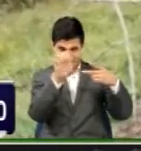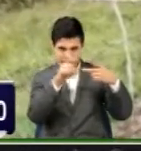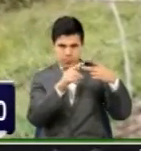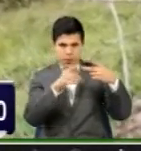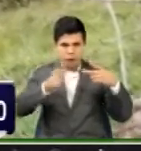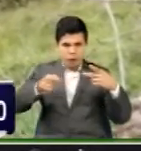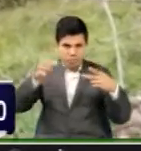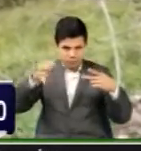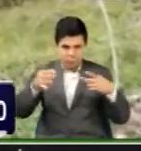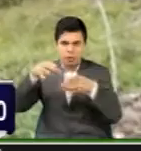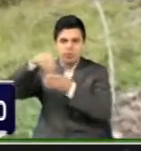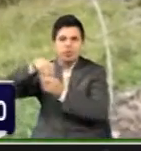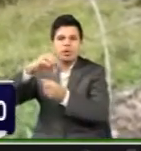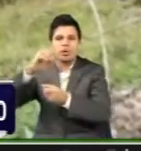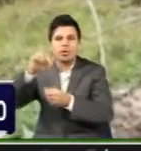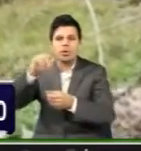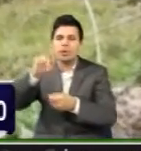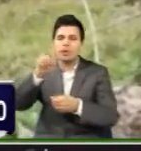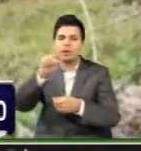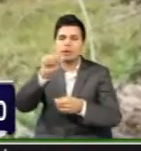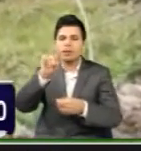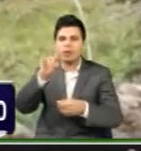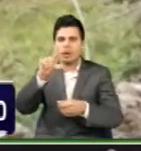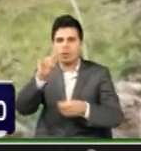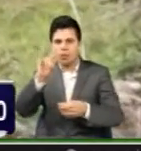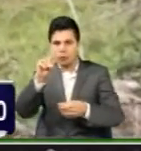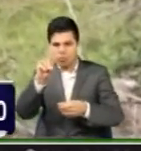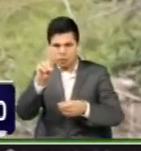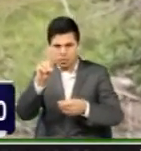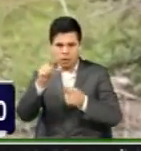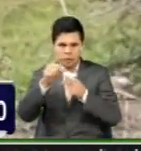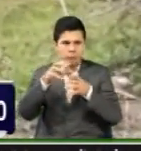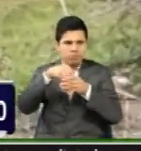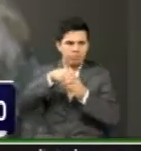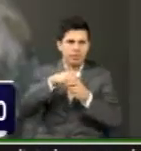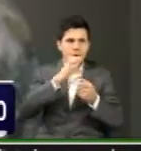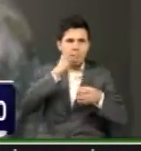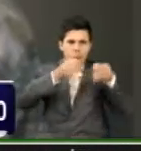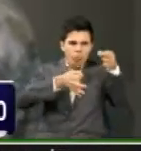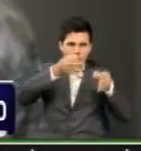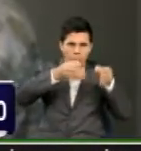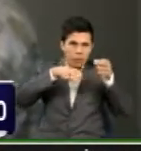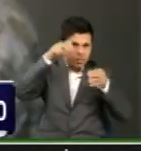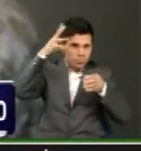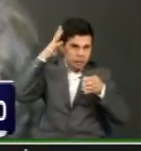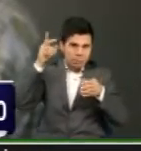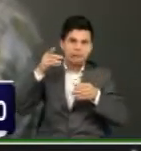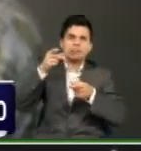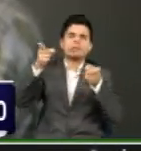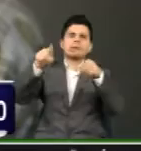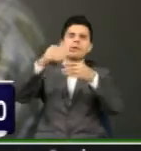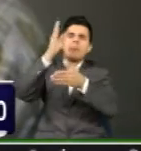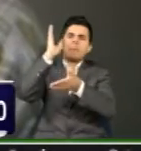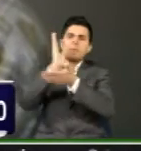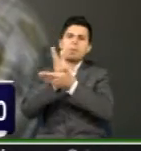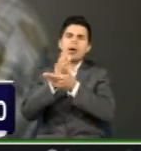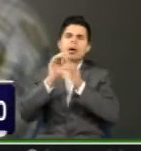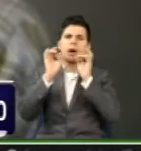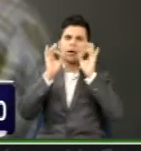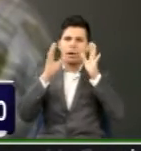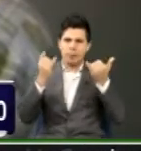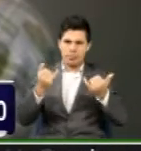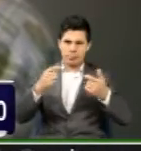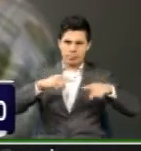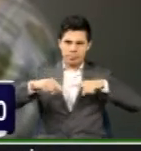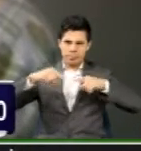el carro se trasladaba el jurista José Ramiro Arredondo Valencia, juez de descongestión de Norte de Santander, quien iba a realizar una inspección